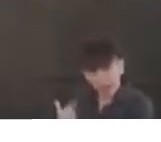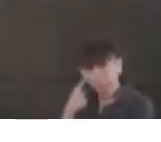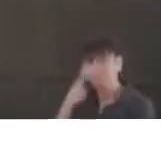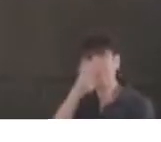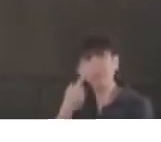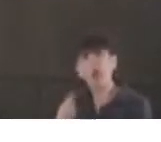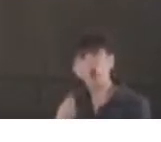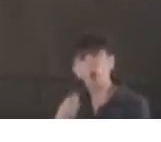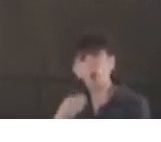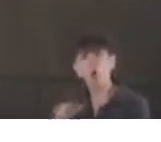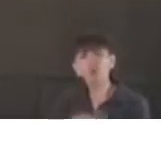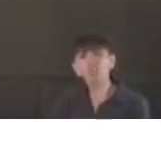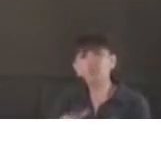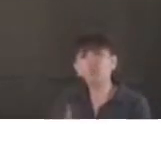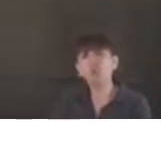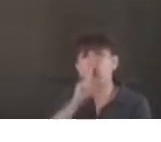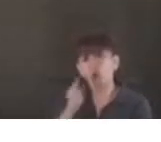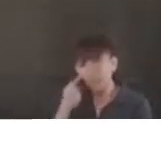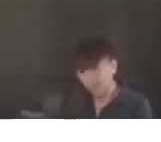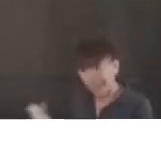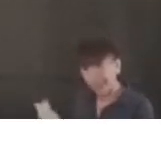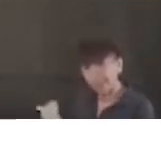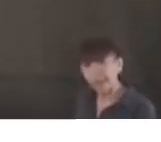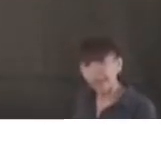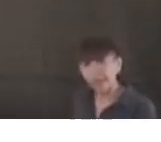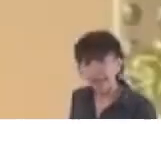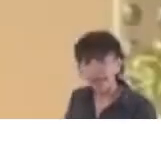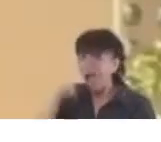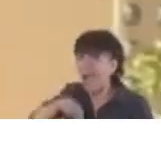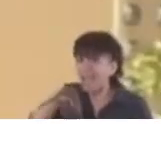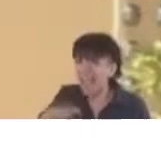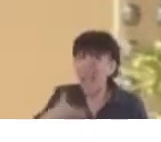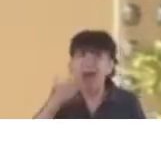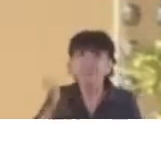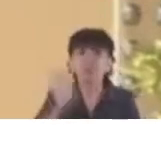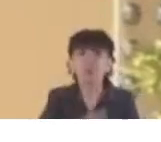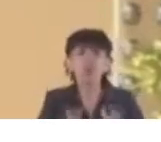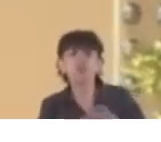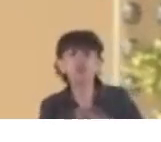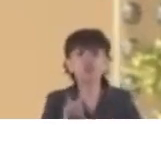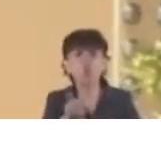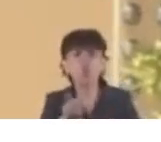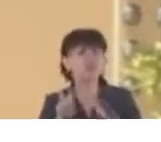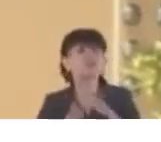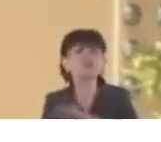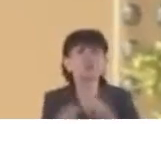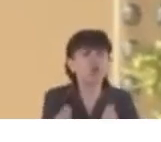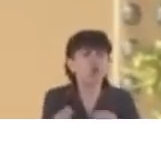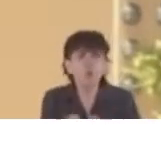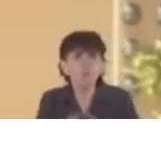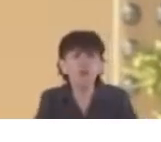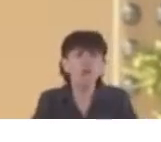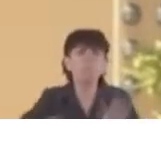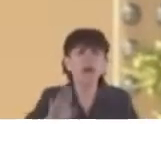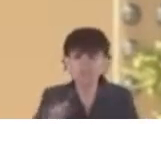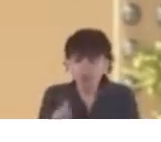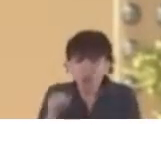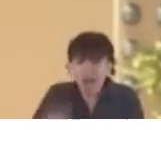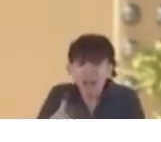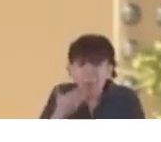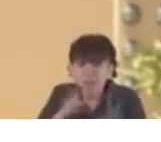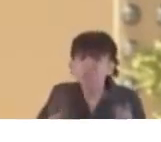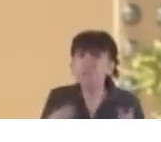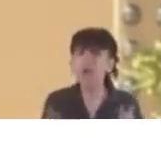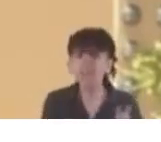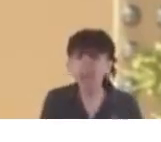Recordemos la relación del Papa Francisco con la línea más chica de Cristina Fernández de Kirchner, las posturas que tiene el Papa Francisco, y no